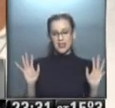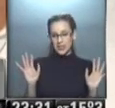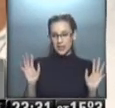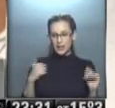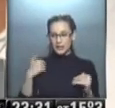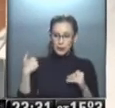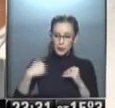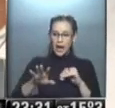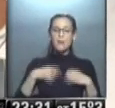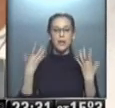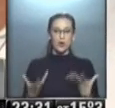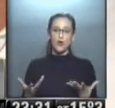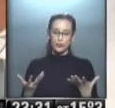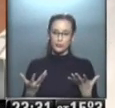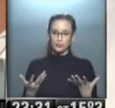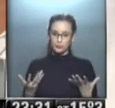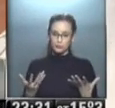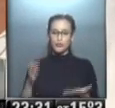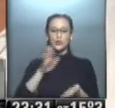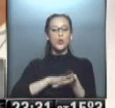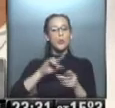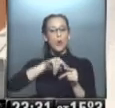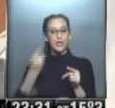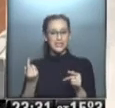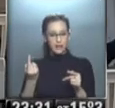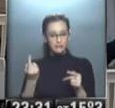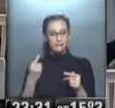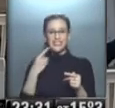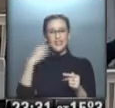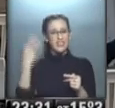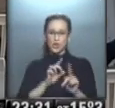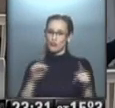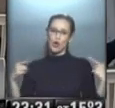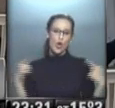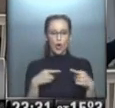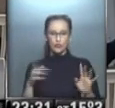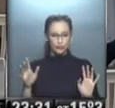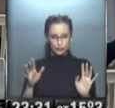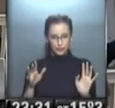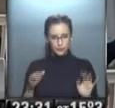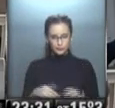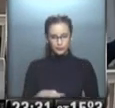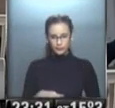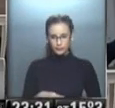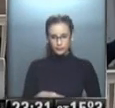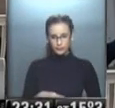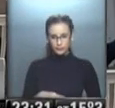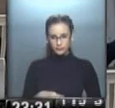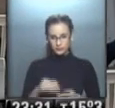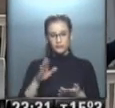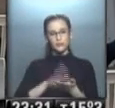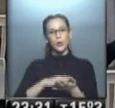a flexibilizar esa política. Y ha sido todo lo contrario. La extraterritorialidad del bloqueo se